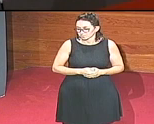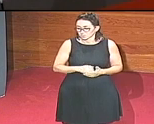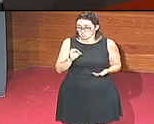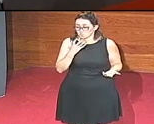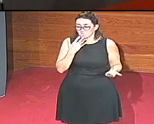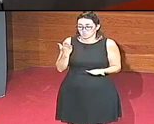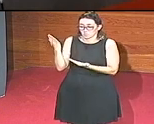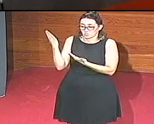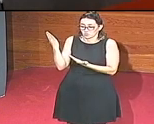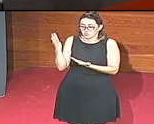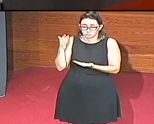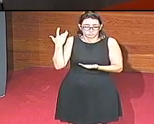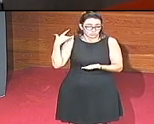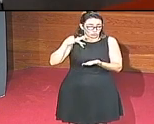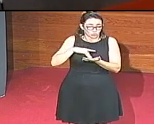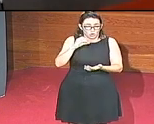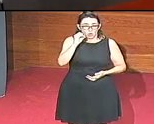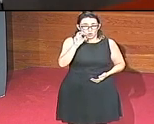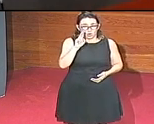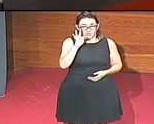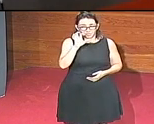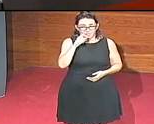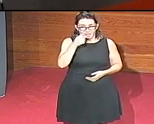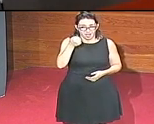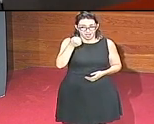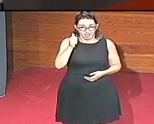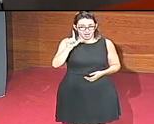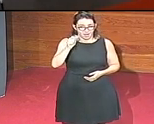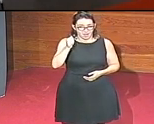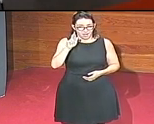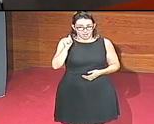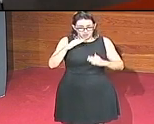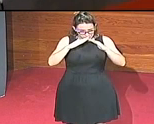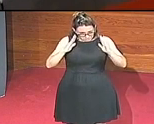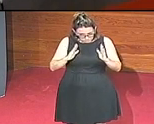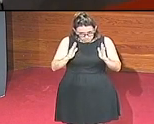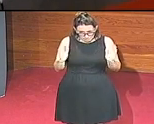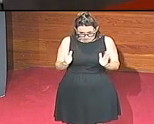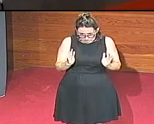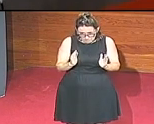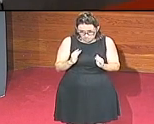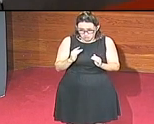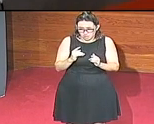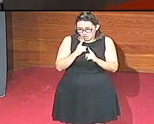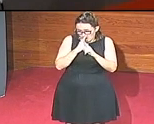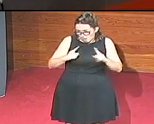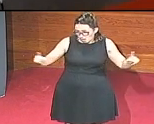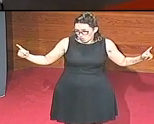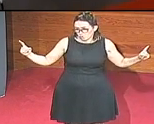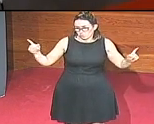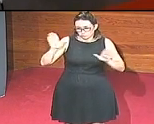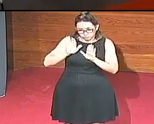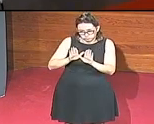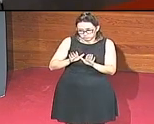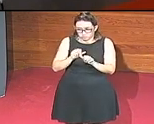o cómo puedo estar ortega lara en ese espacio cerrado durante tanto tiempo o cosas más sencillas como ha sido un